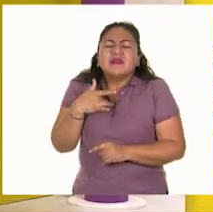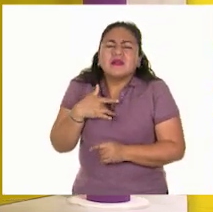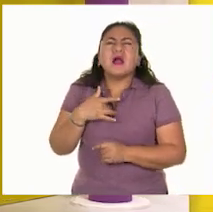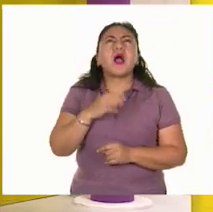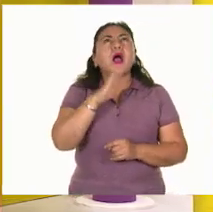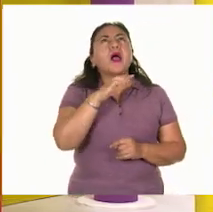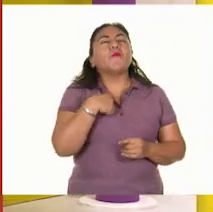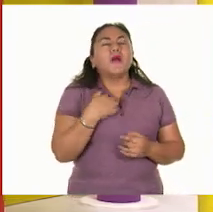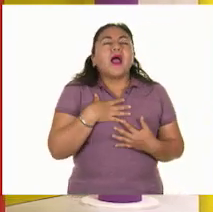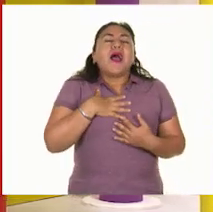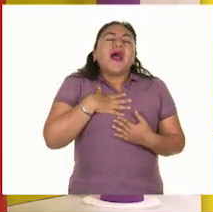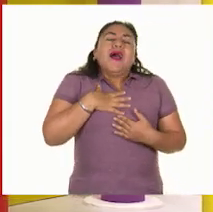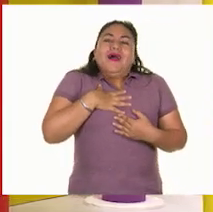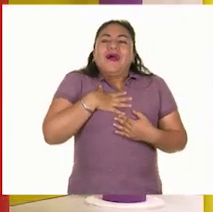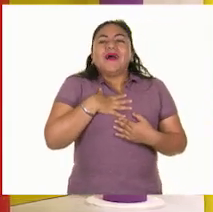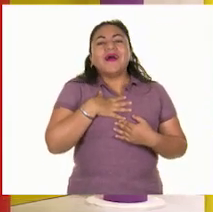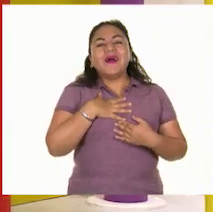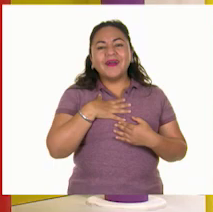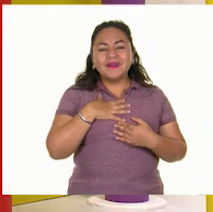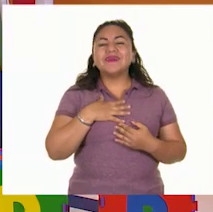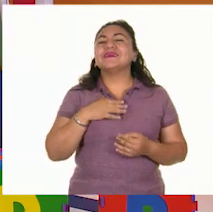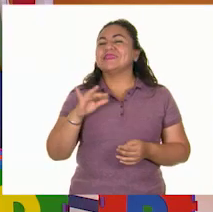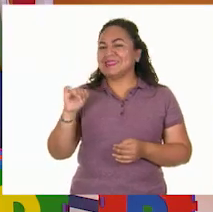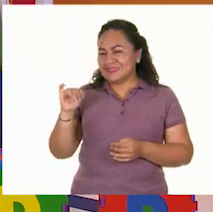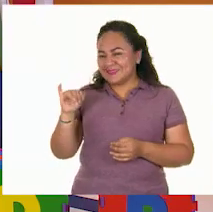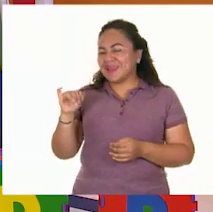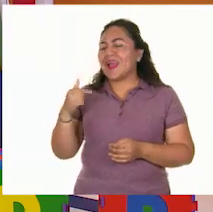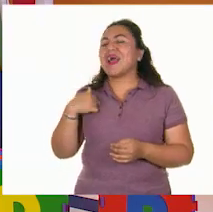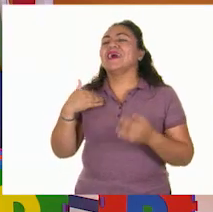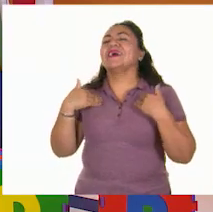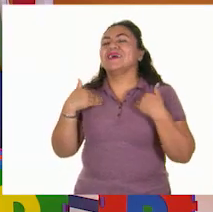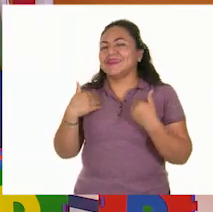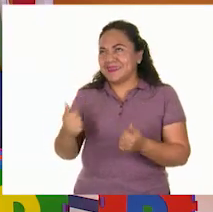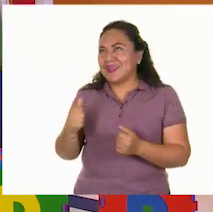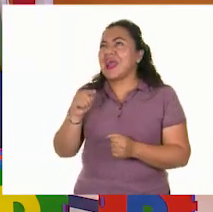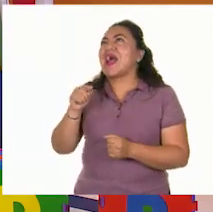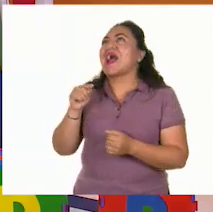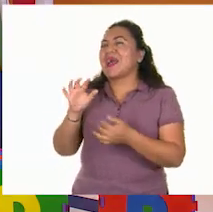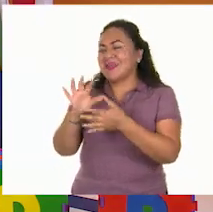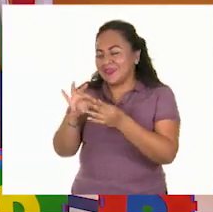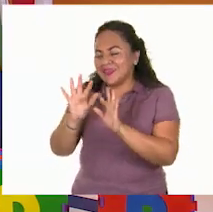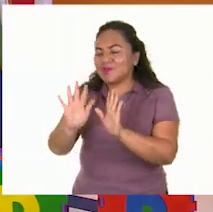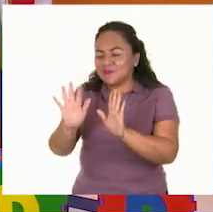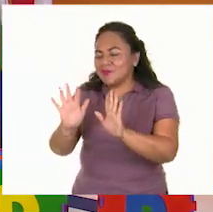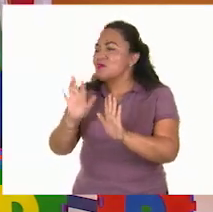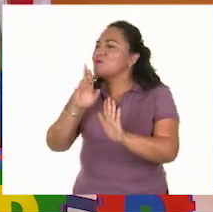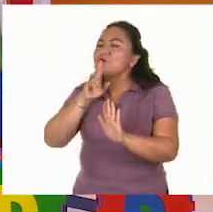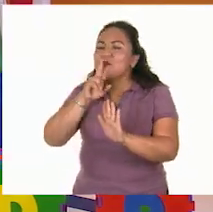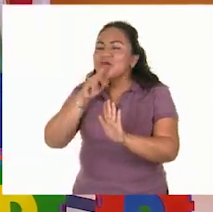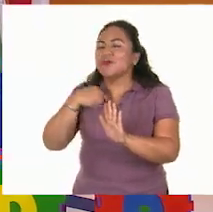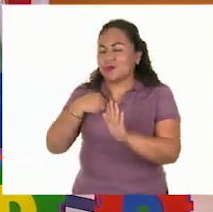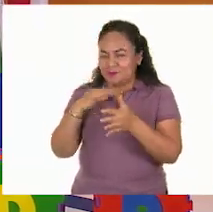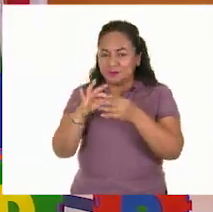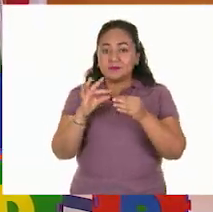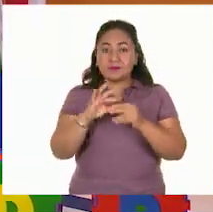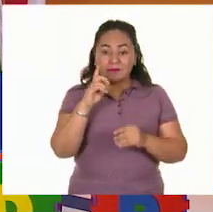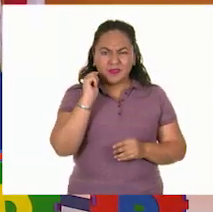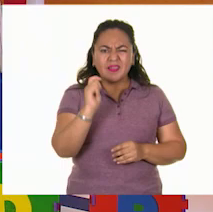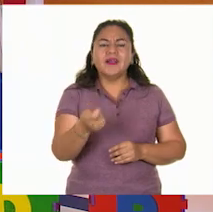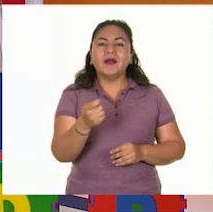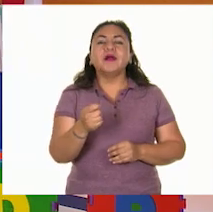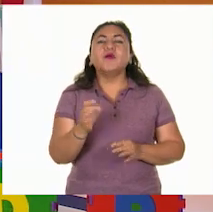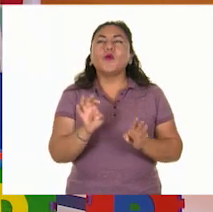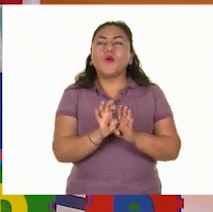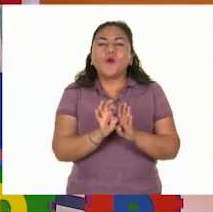pequeño recoveco. Sí, ya sé cómo vas a decir tus descripciones, así que mejor te comento que es una